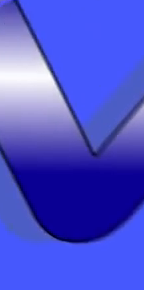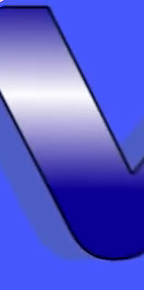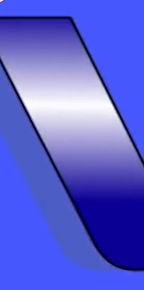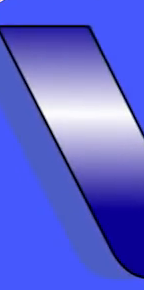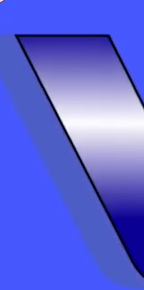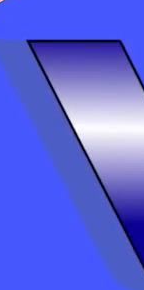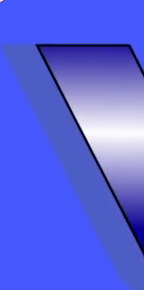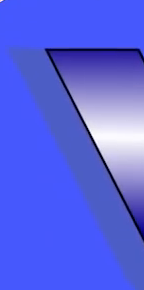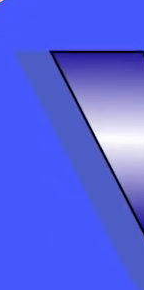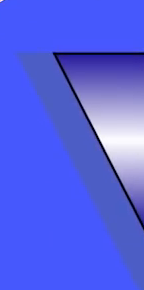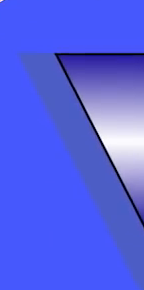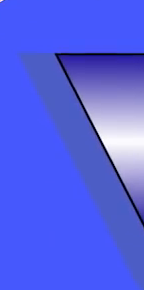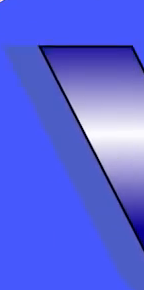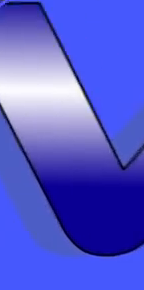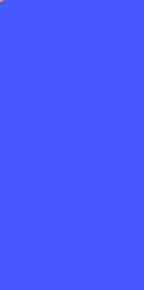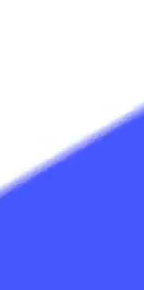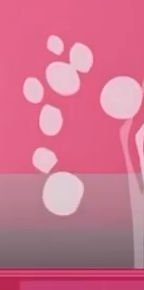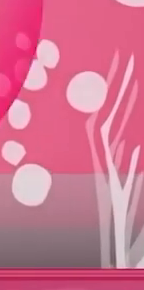hoy.